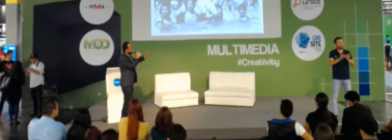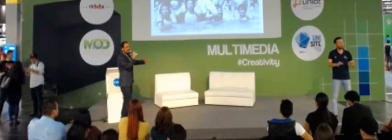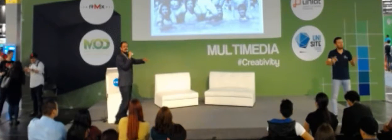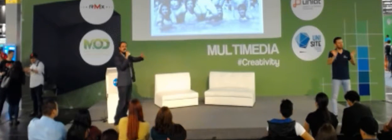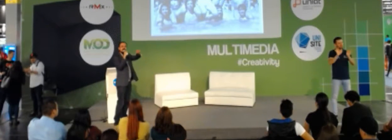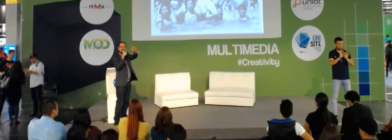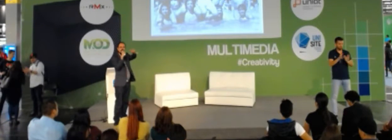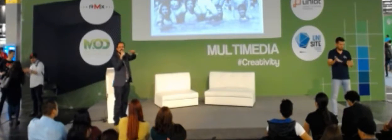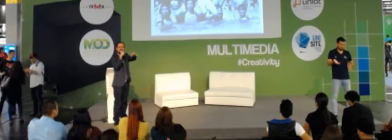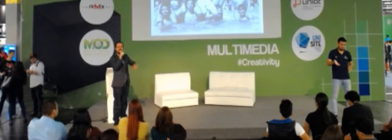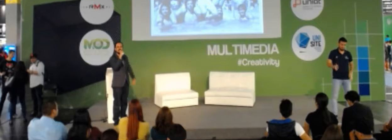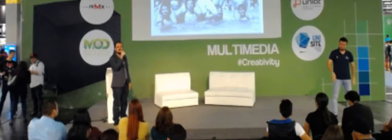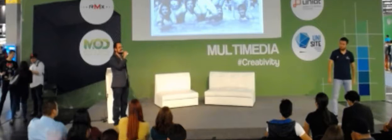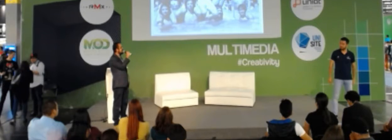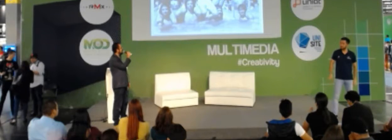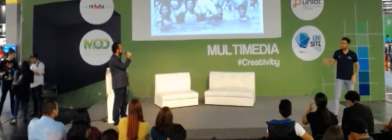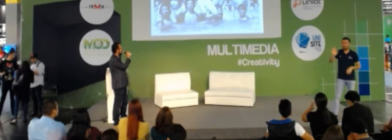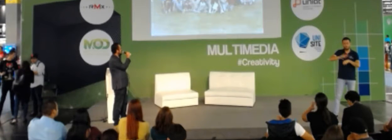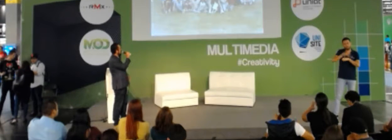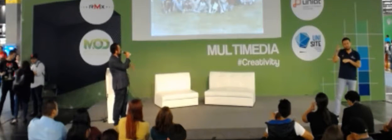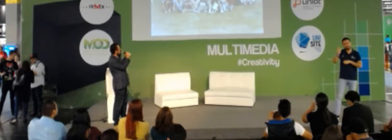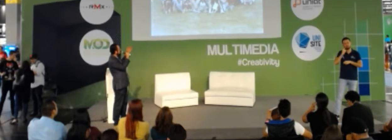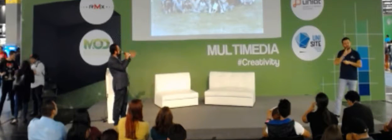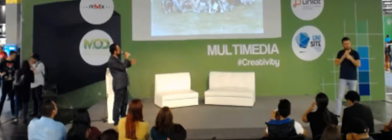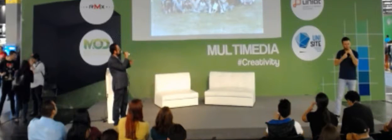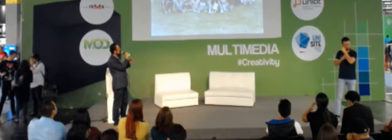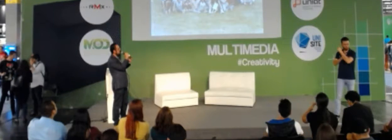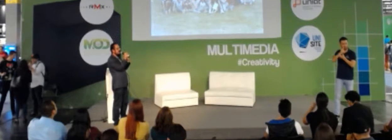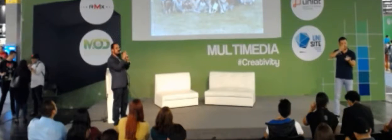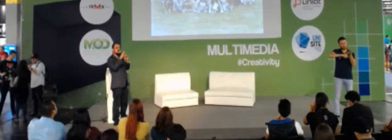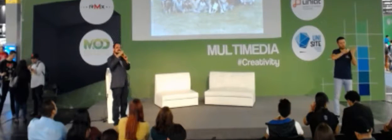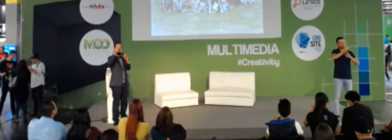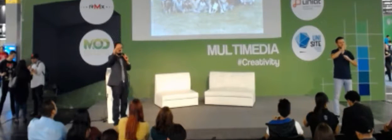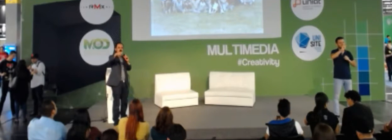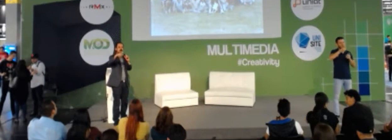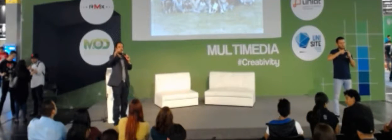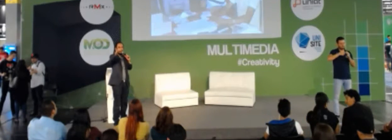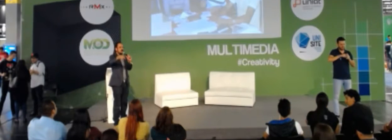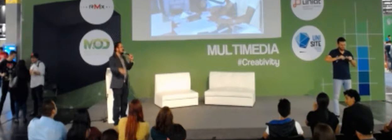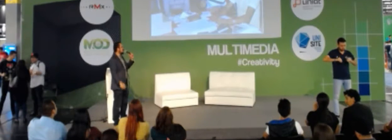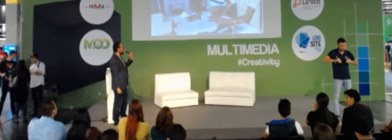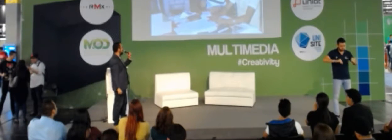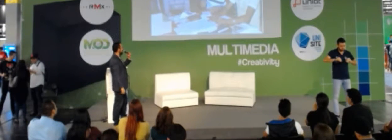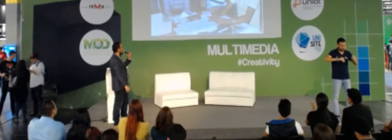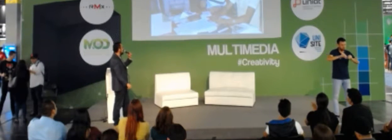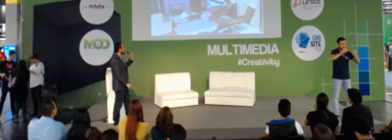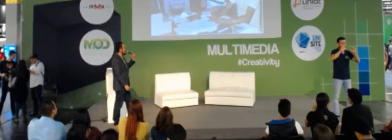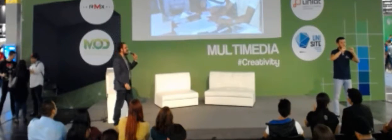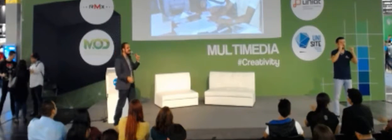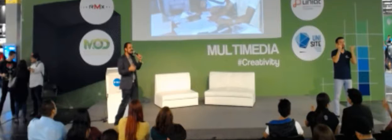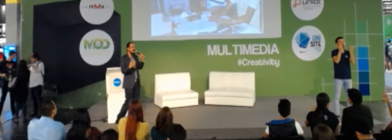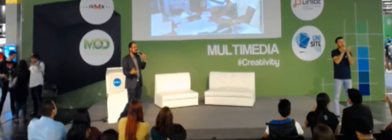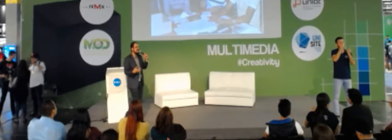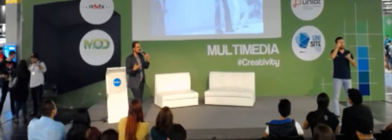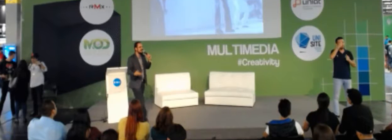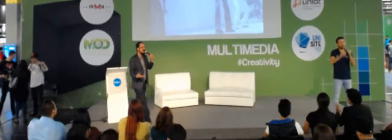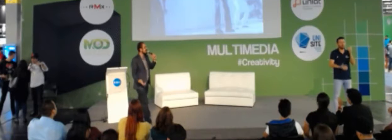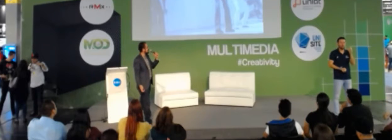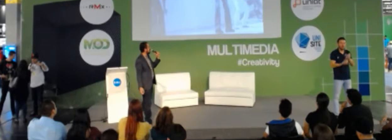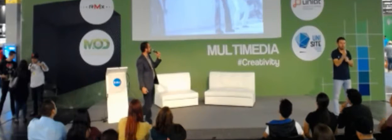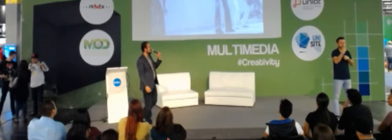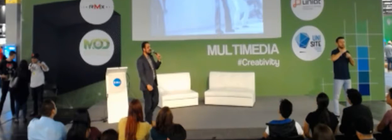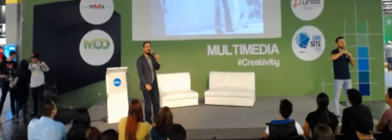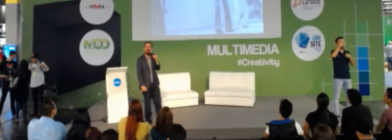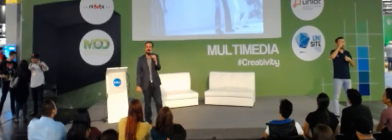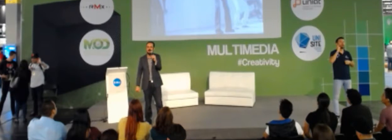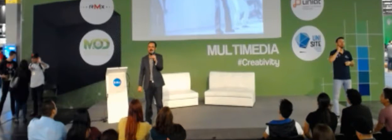Entonces, aquí los jóvenes sordos desde los años 70 comienzan un movimiento asociativo un movimiento que busca la reivindicación del